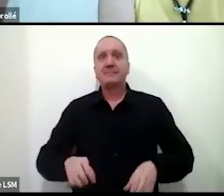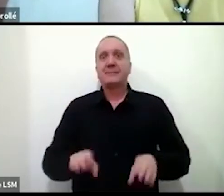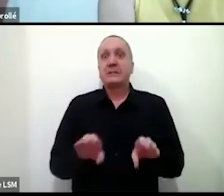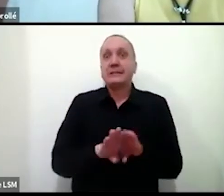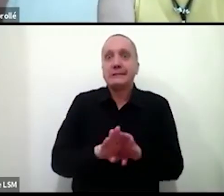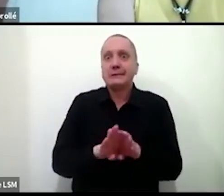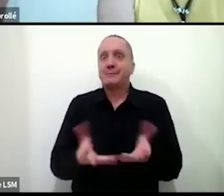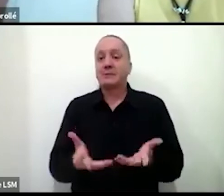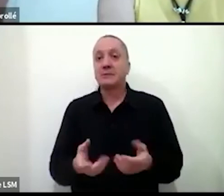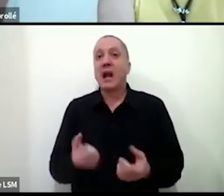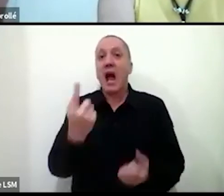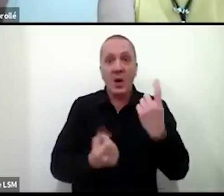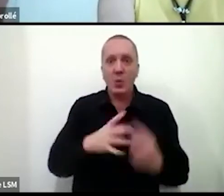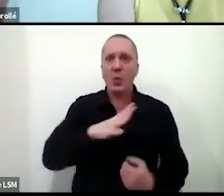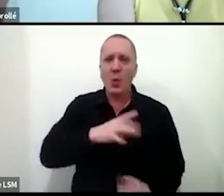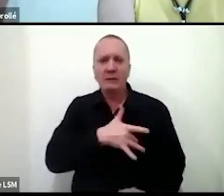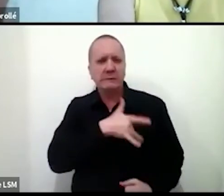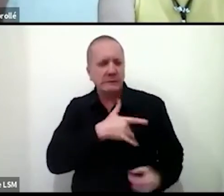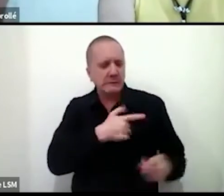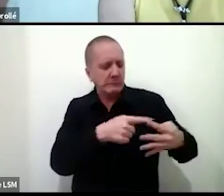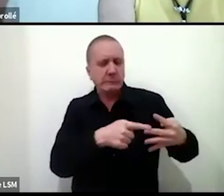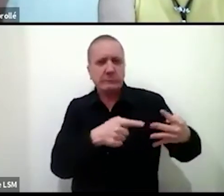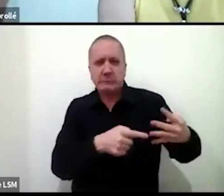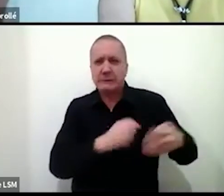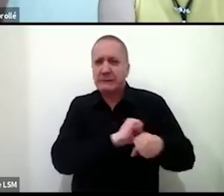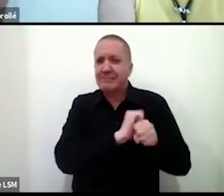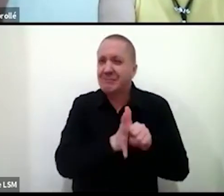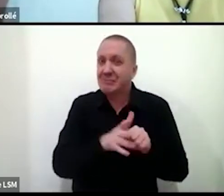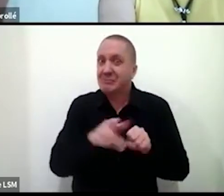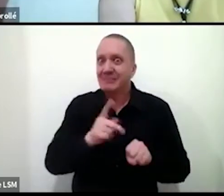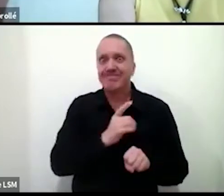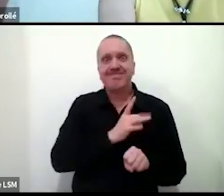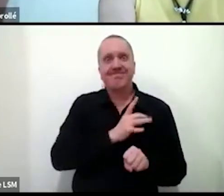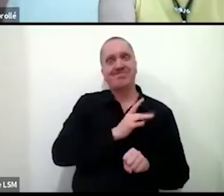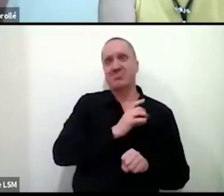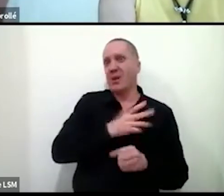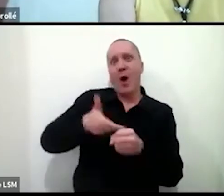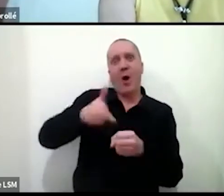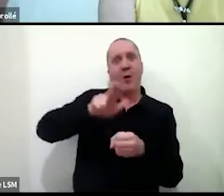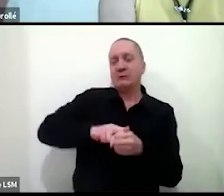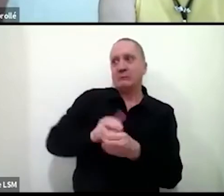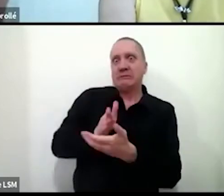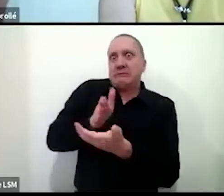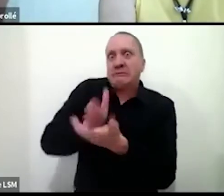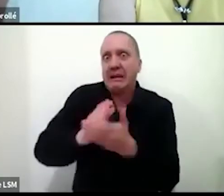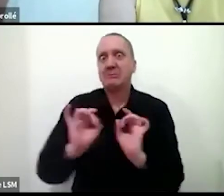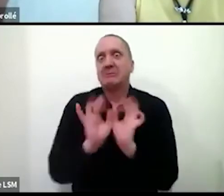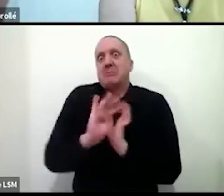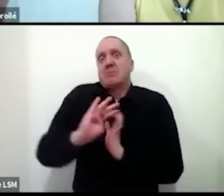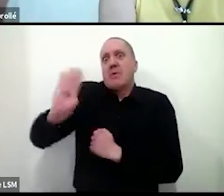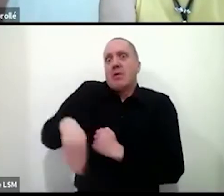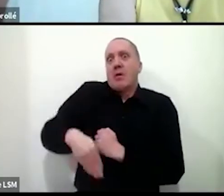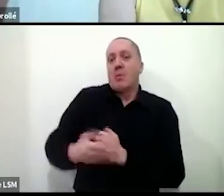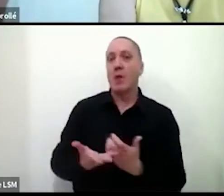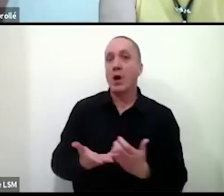los síntomas del COVID, pero no han ido al hospital precisamente por eso, por el miedo a no querer morir, por el miedo de no tener un seguro